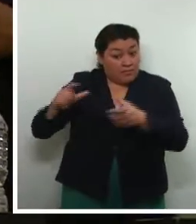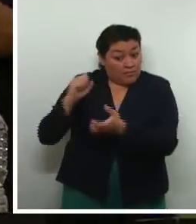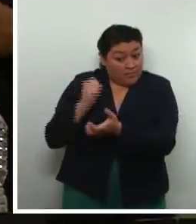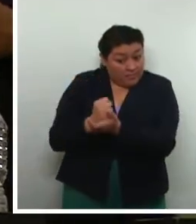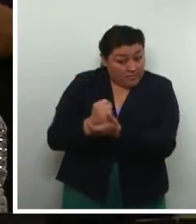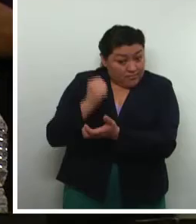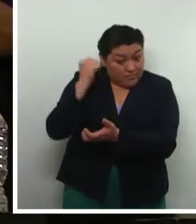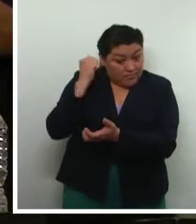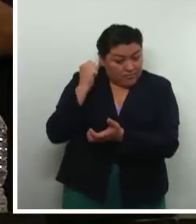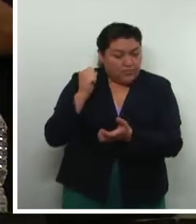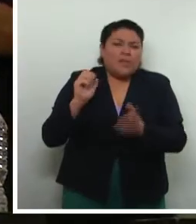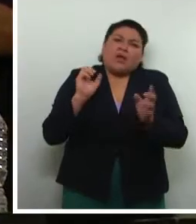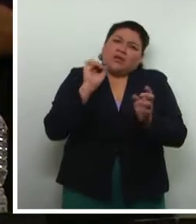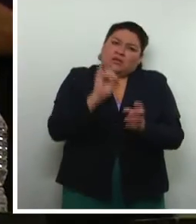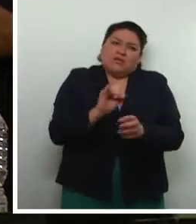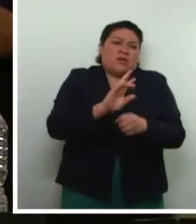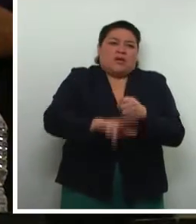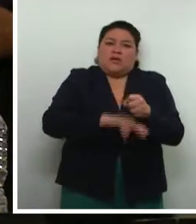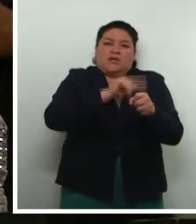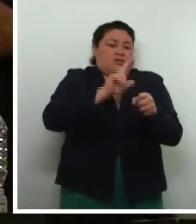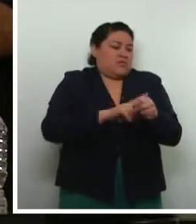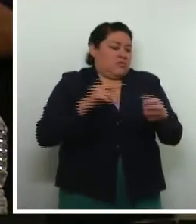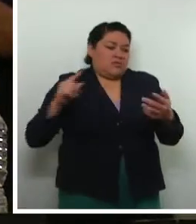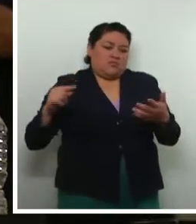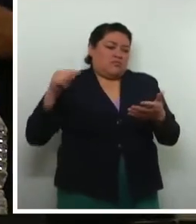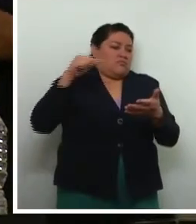calificada tienen que modificar el dictamen